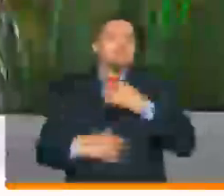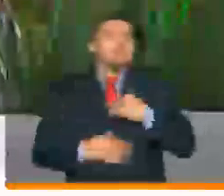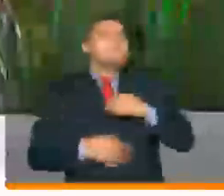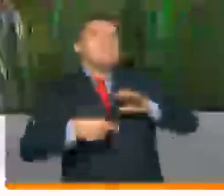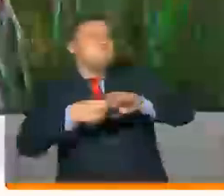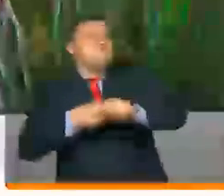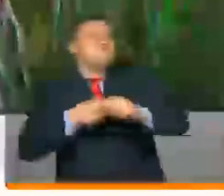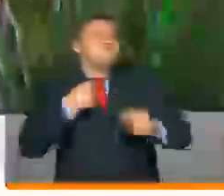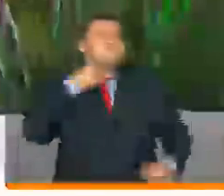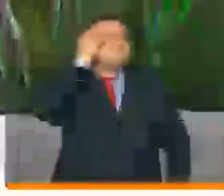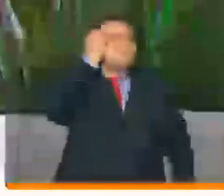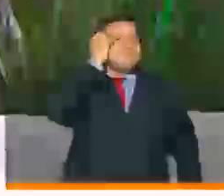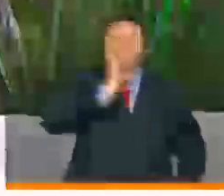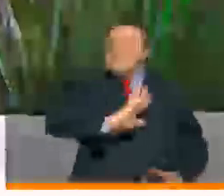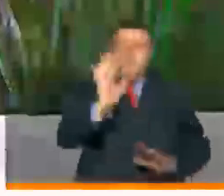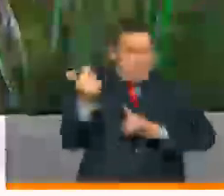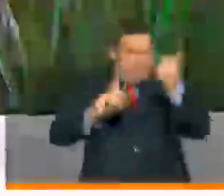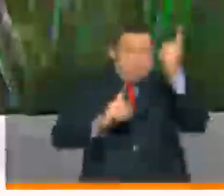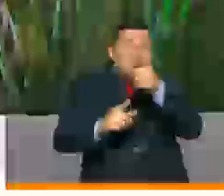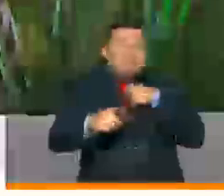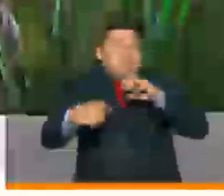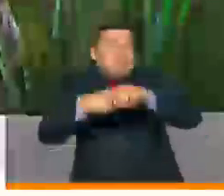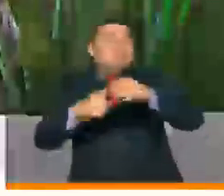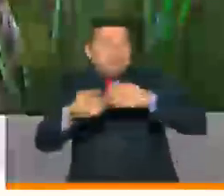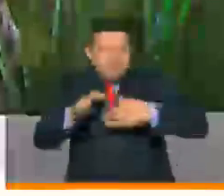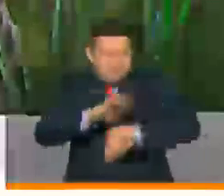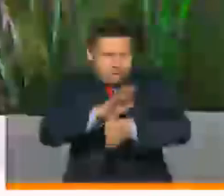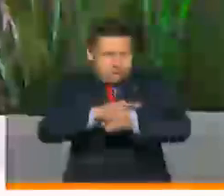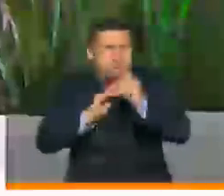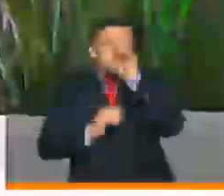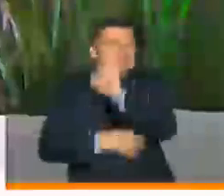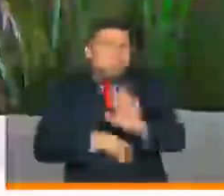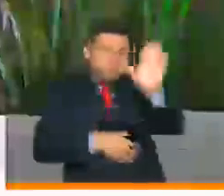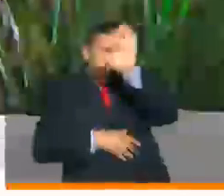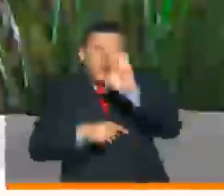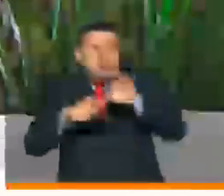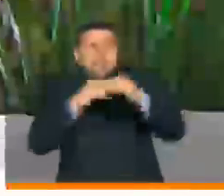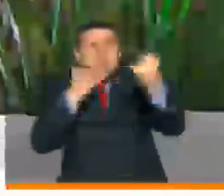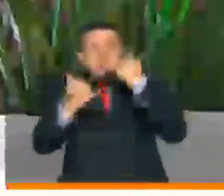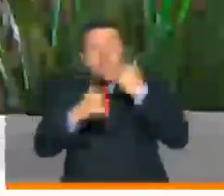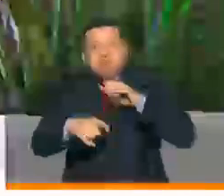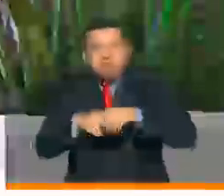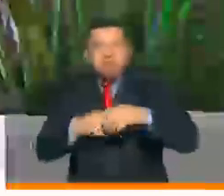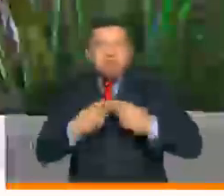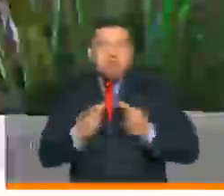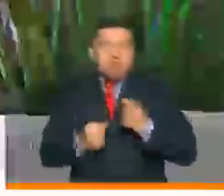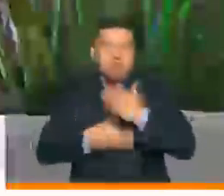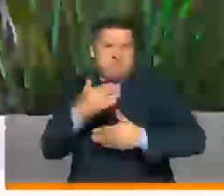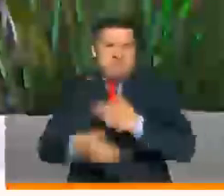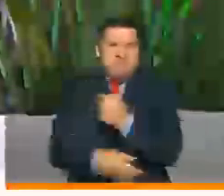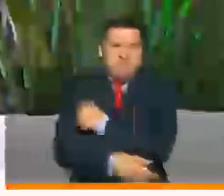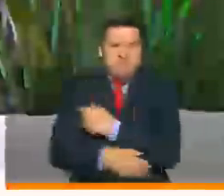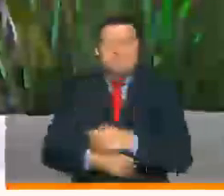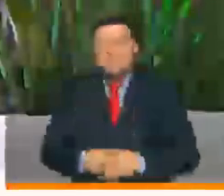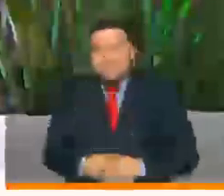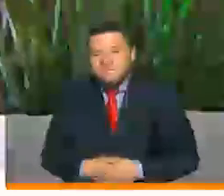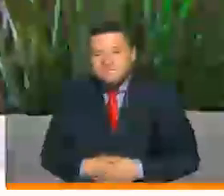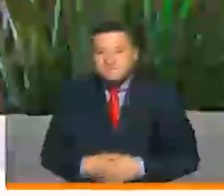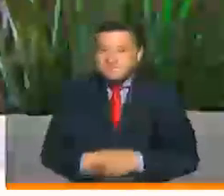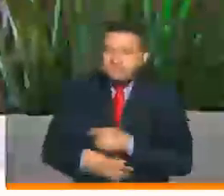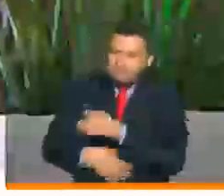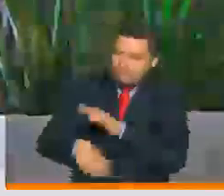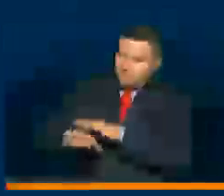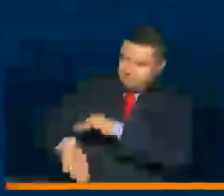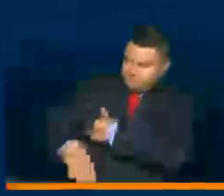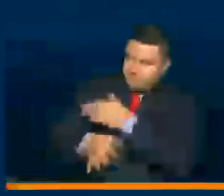citas estarán recibiendo en los próximos días ya no solamente su reagendamiento, sino que vamos a agilizar ese proceso. Refirámonos a